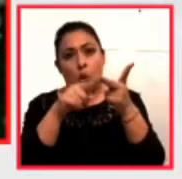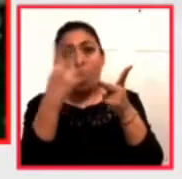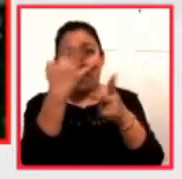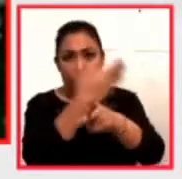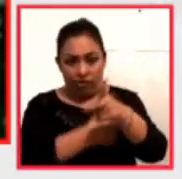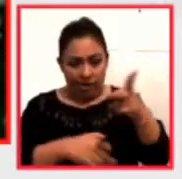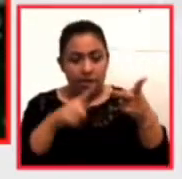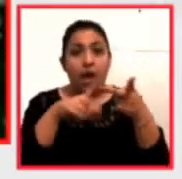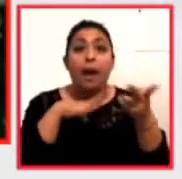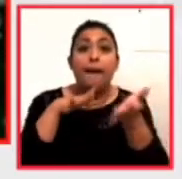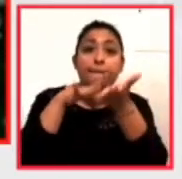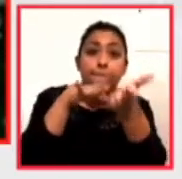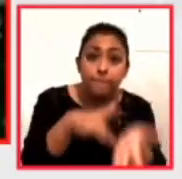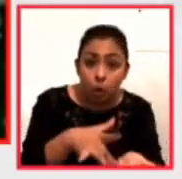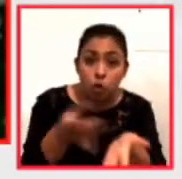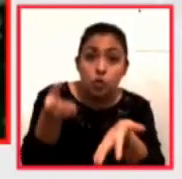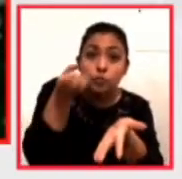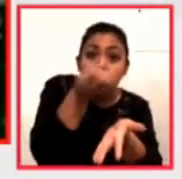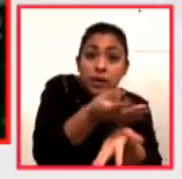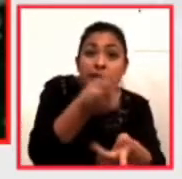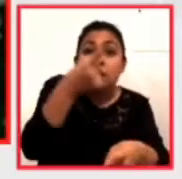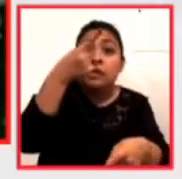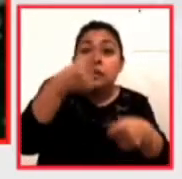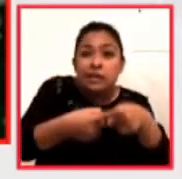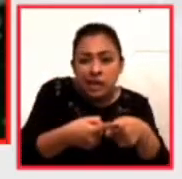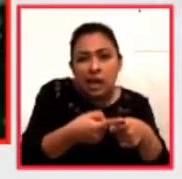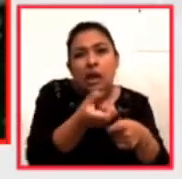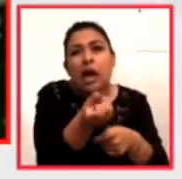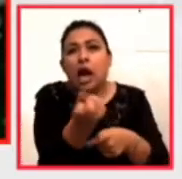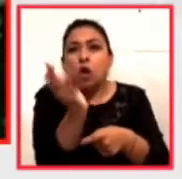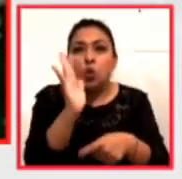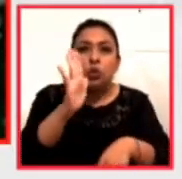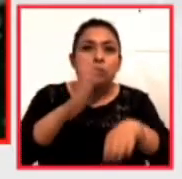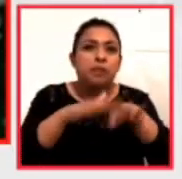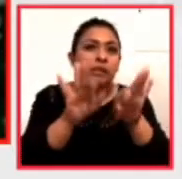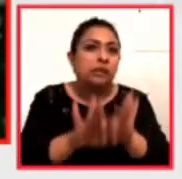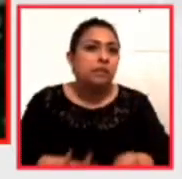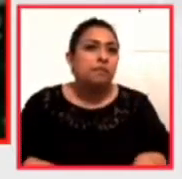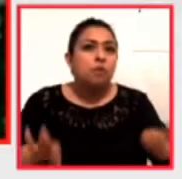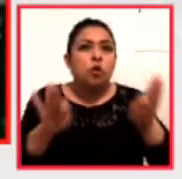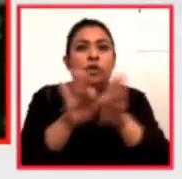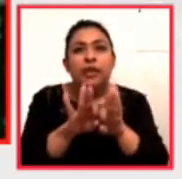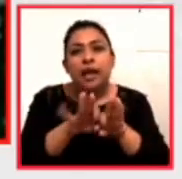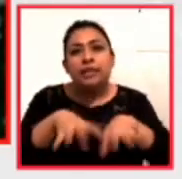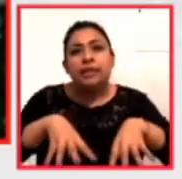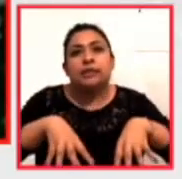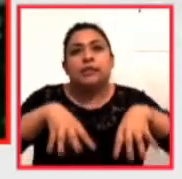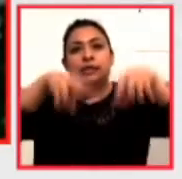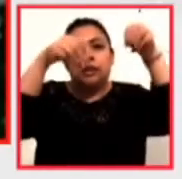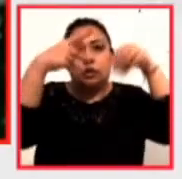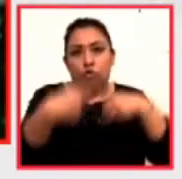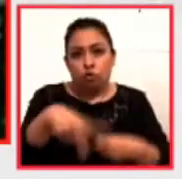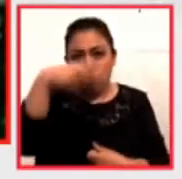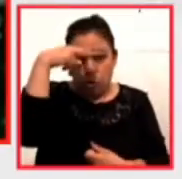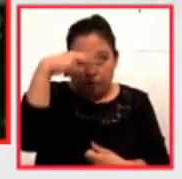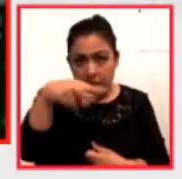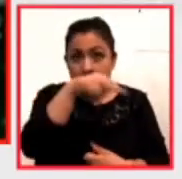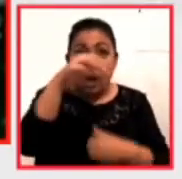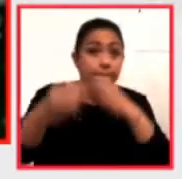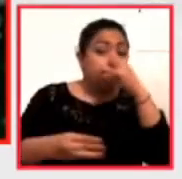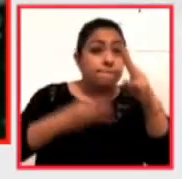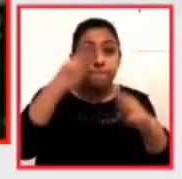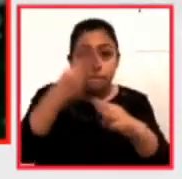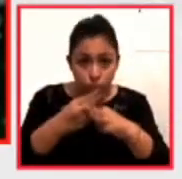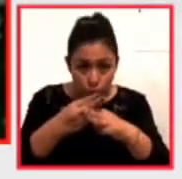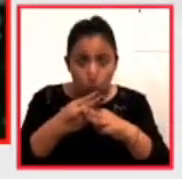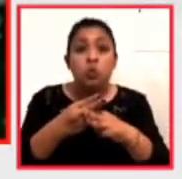el apoyo y la aportación de algunos de los más importantes circos mexicanos en el mundo, que